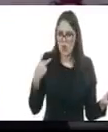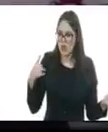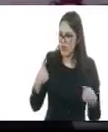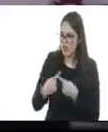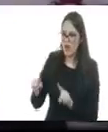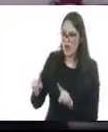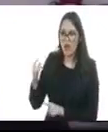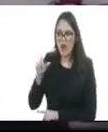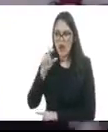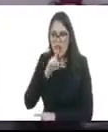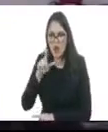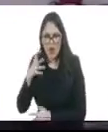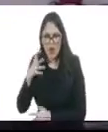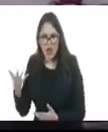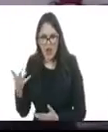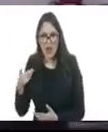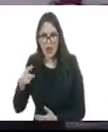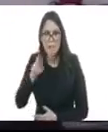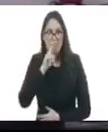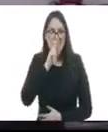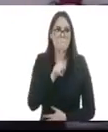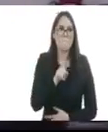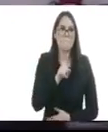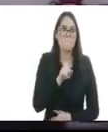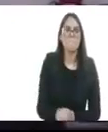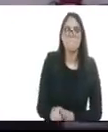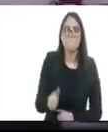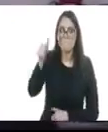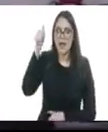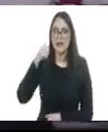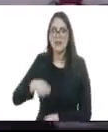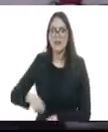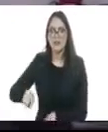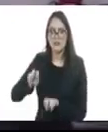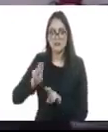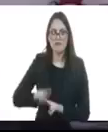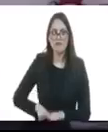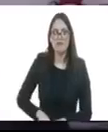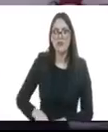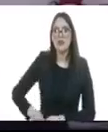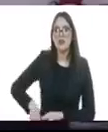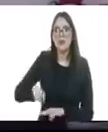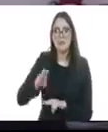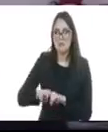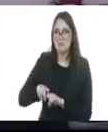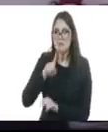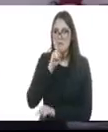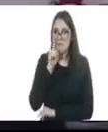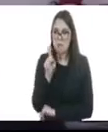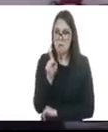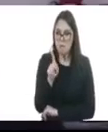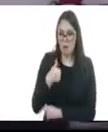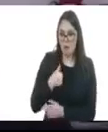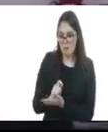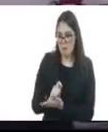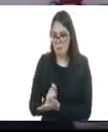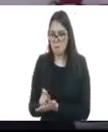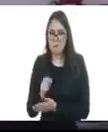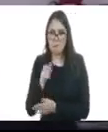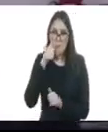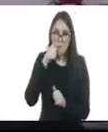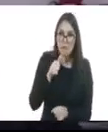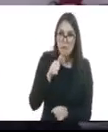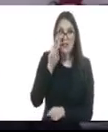él empezaba a fingir, abría su cuaderno y ahí empezaba, pues fingía, ¿no? Que anotaba y que ponía atención, pero en realidad estaba